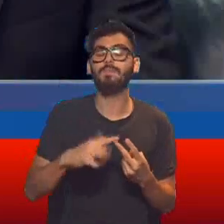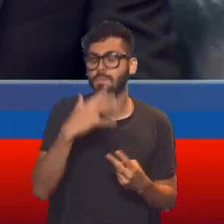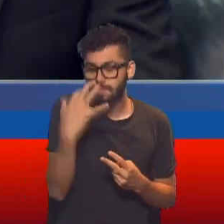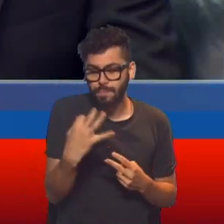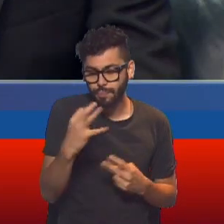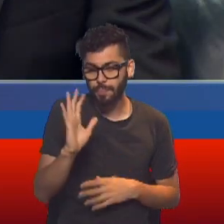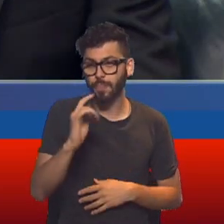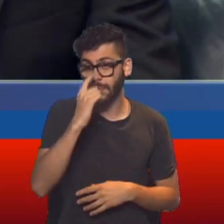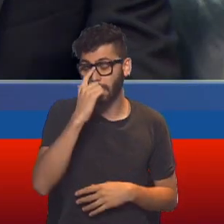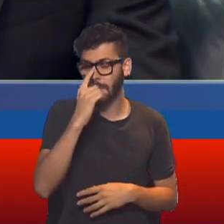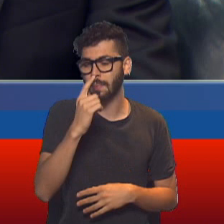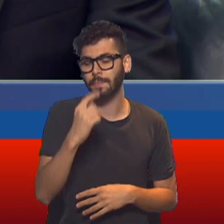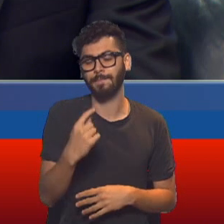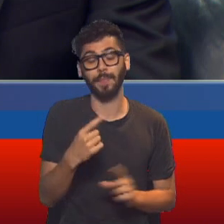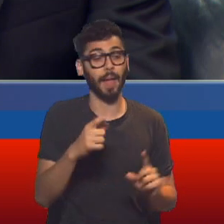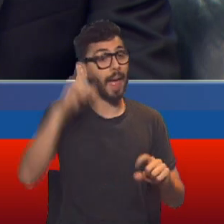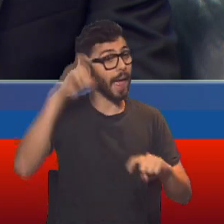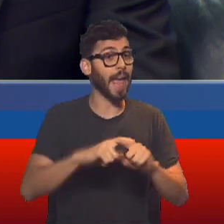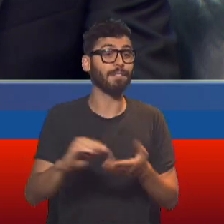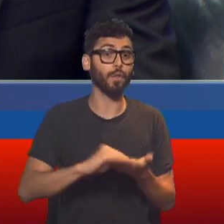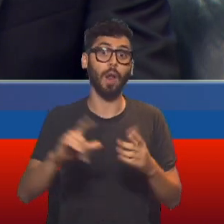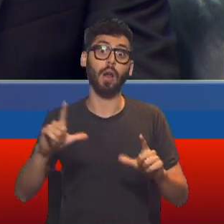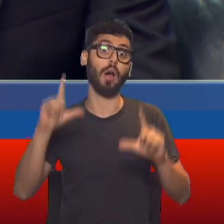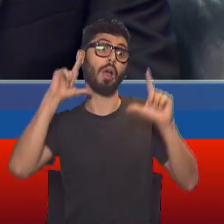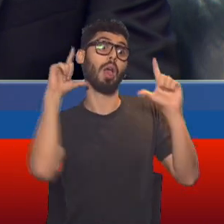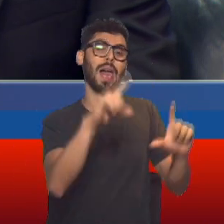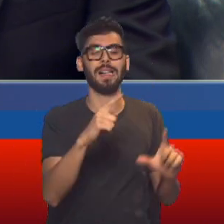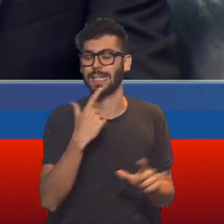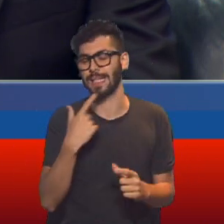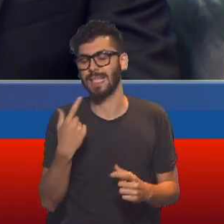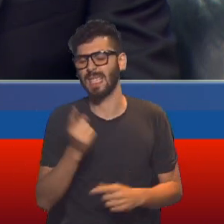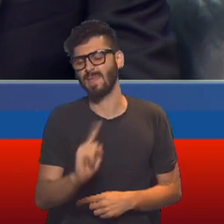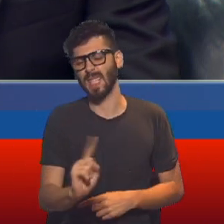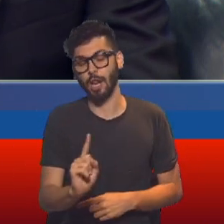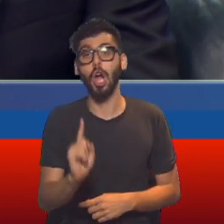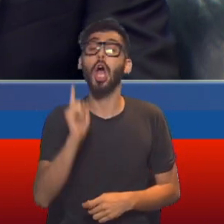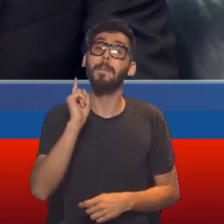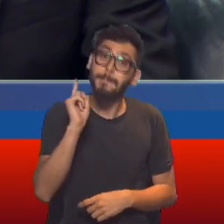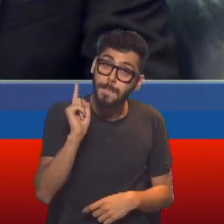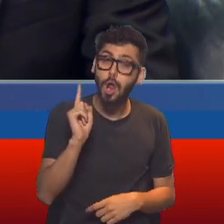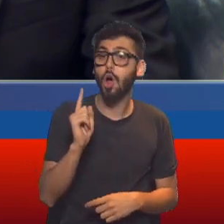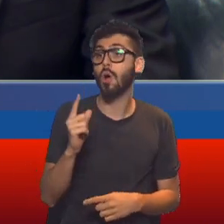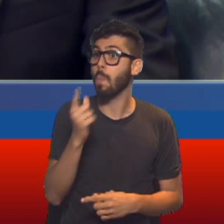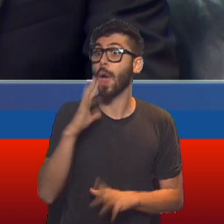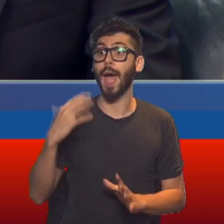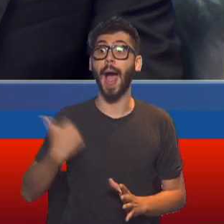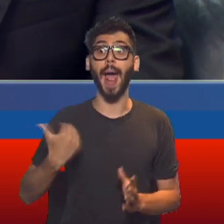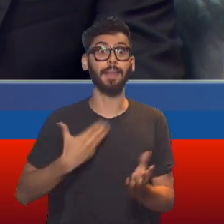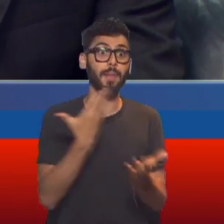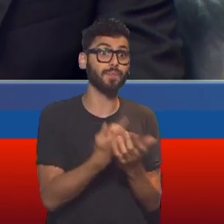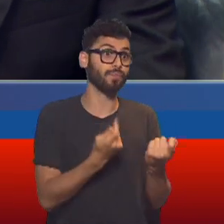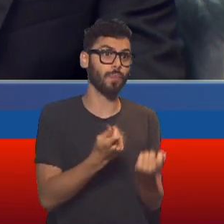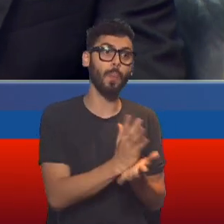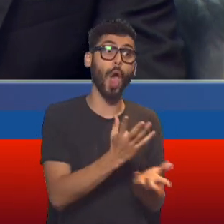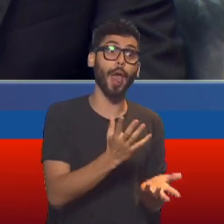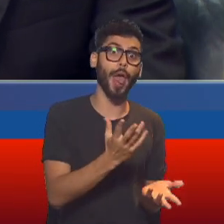a incinerar a ningún exfuncionario del fondo, pero sí creo que puede reforzar, vamos a ver, la posición argentina vinculada a la negociación,